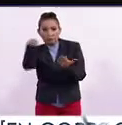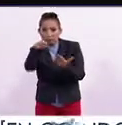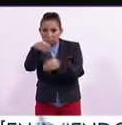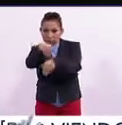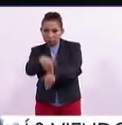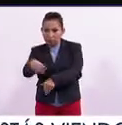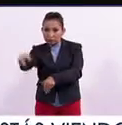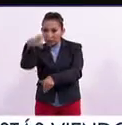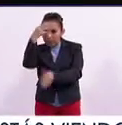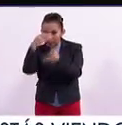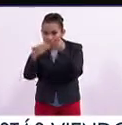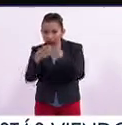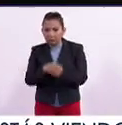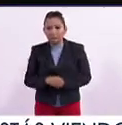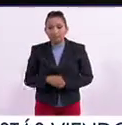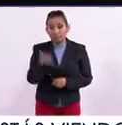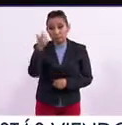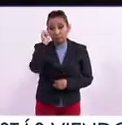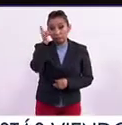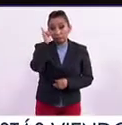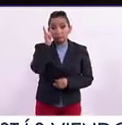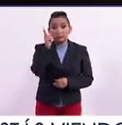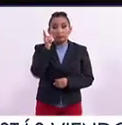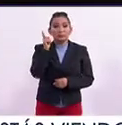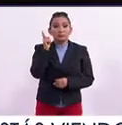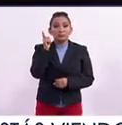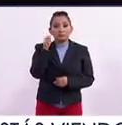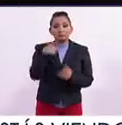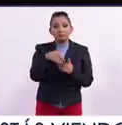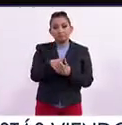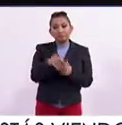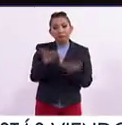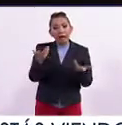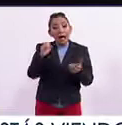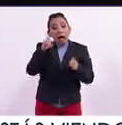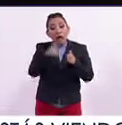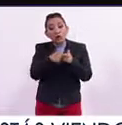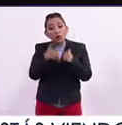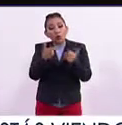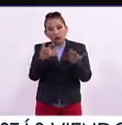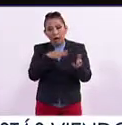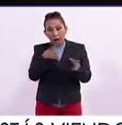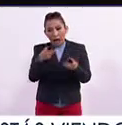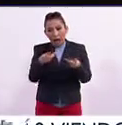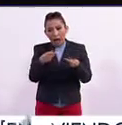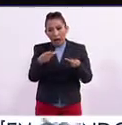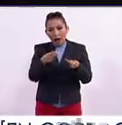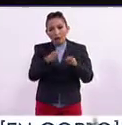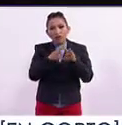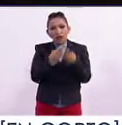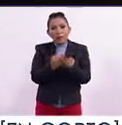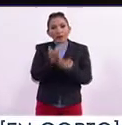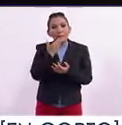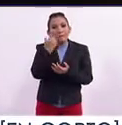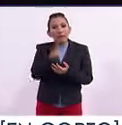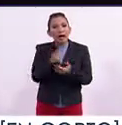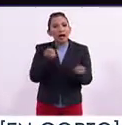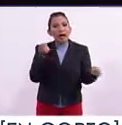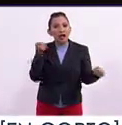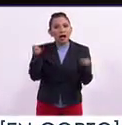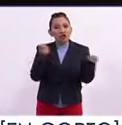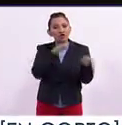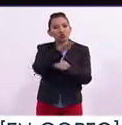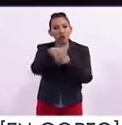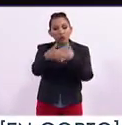y esperamos que se ha creado algunos mecanismos más efectivos para controlar todo ese proceso, ¿no?